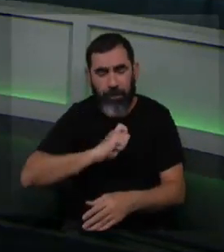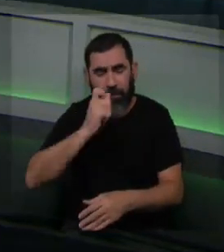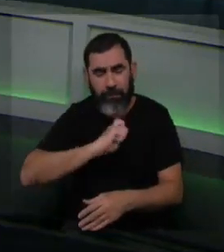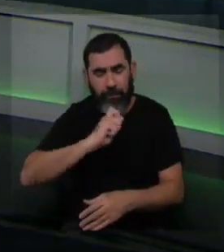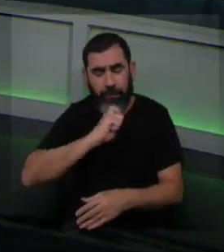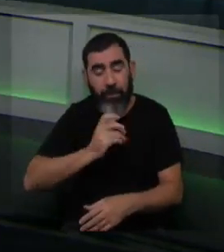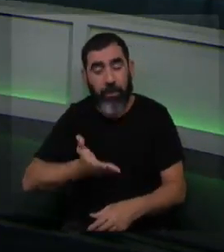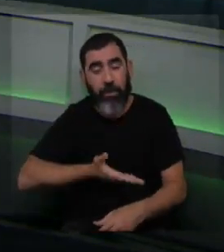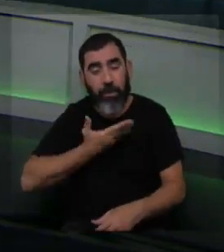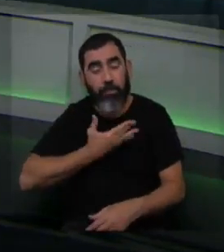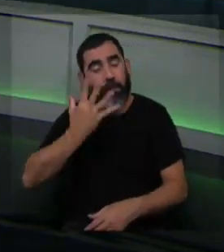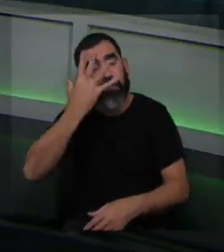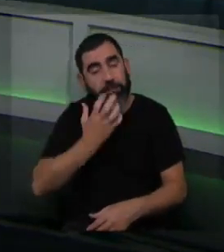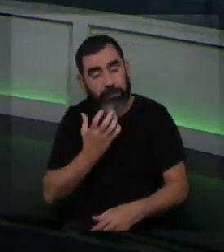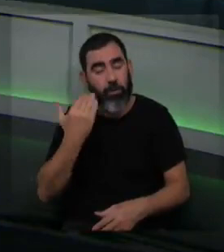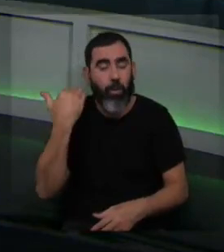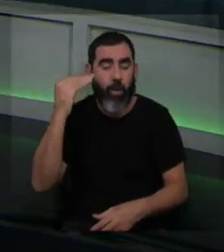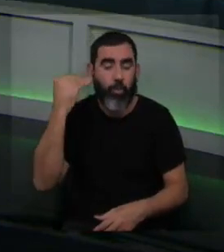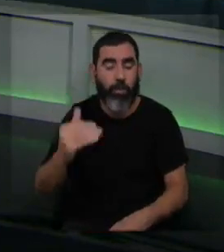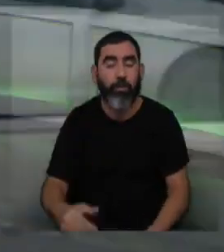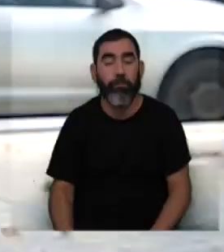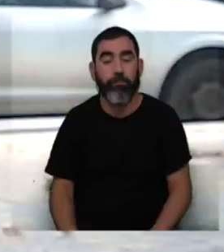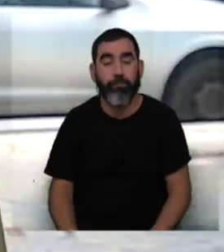y reclamaron más seriedad por parte de las autoridades.